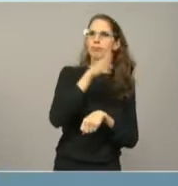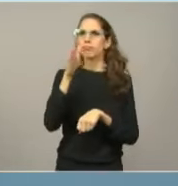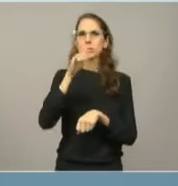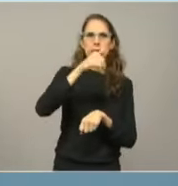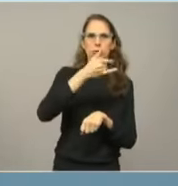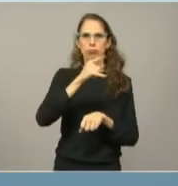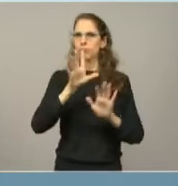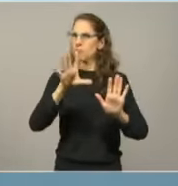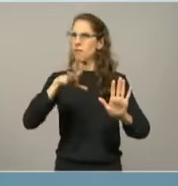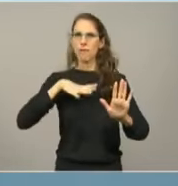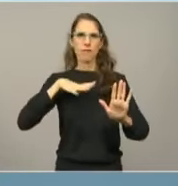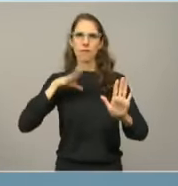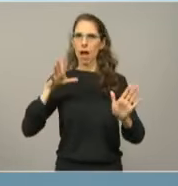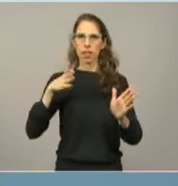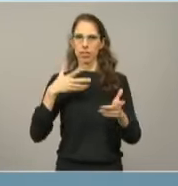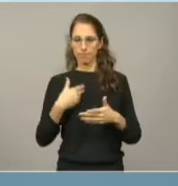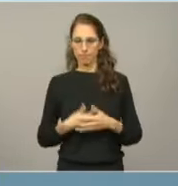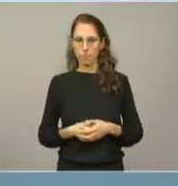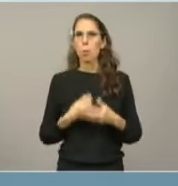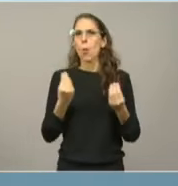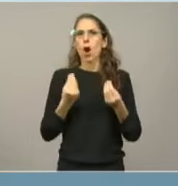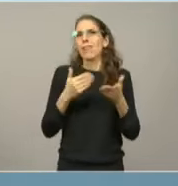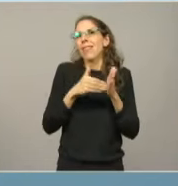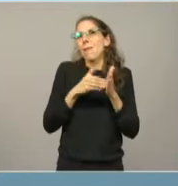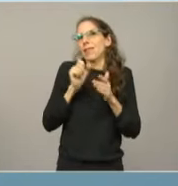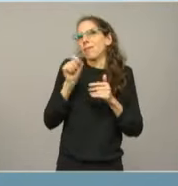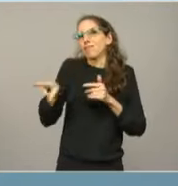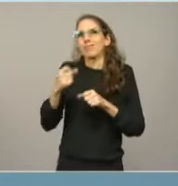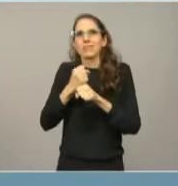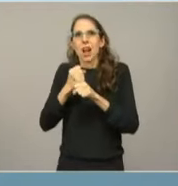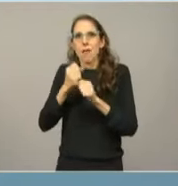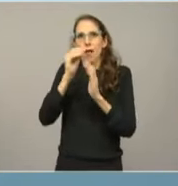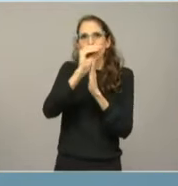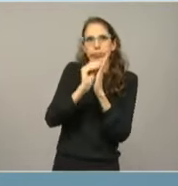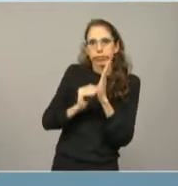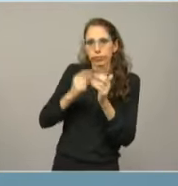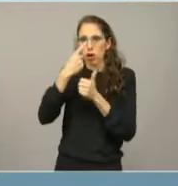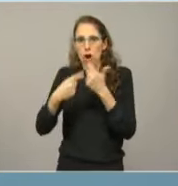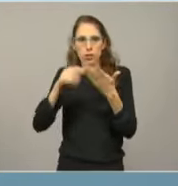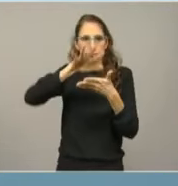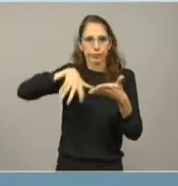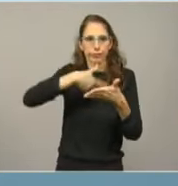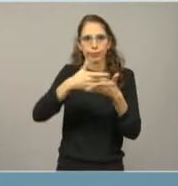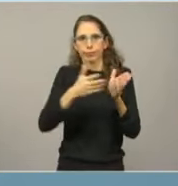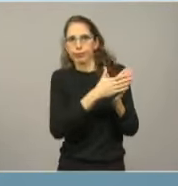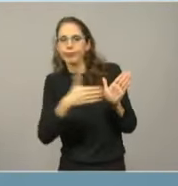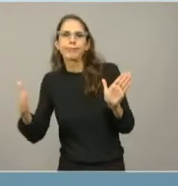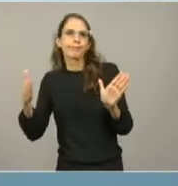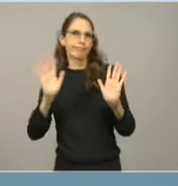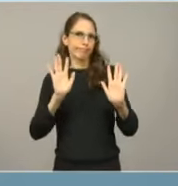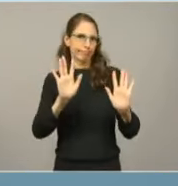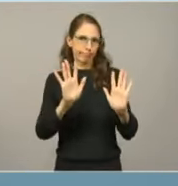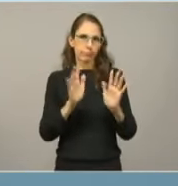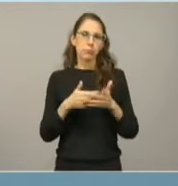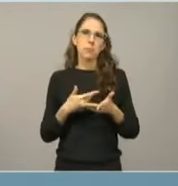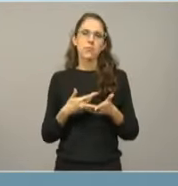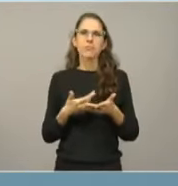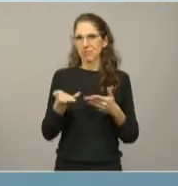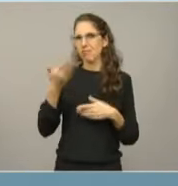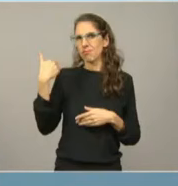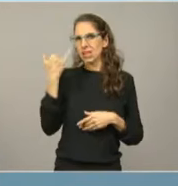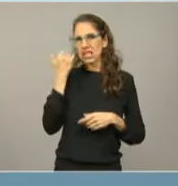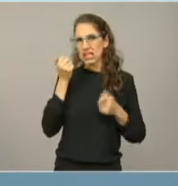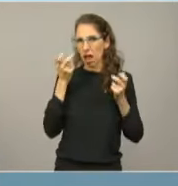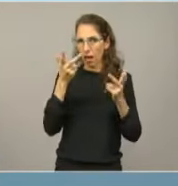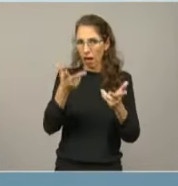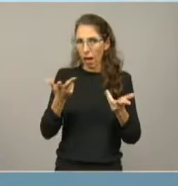eh En donde participar por cuestiones de agenda eh lo digo en general estamos en Bueno lo decía